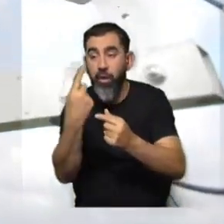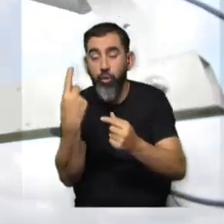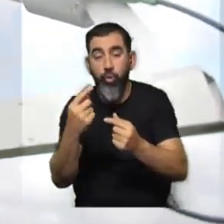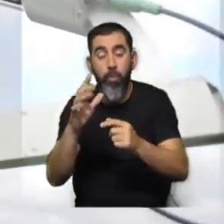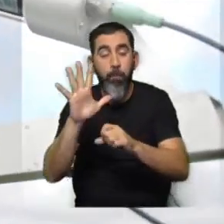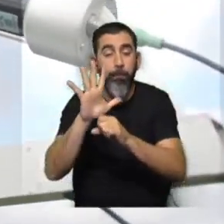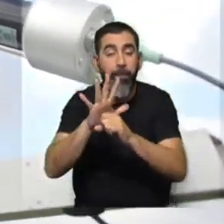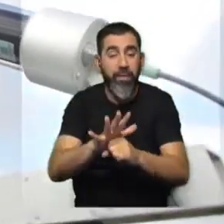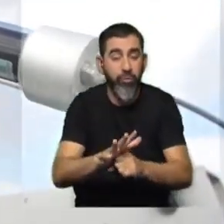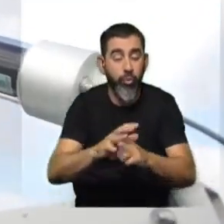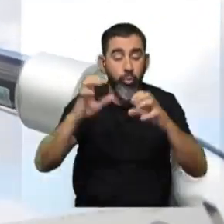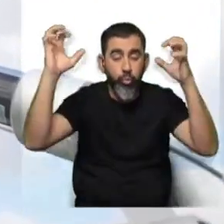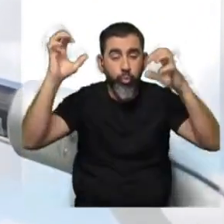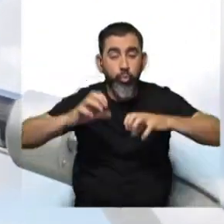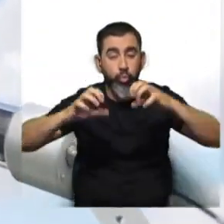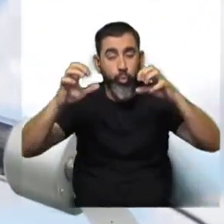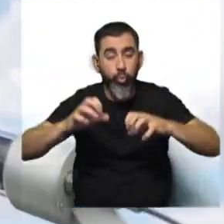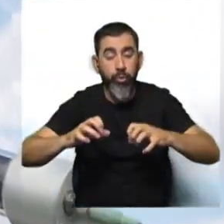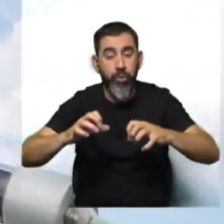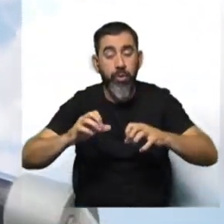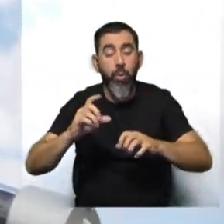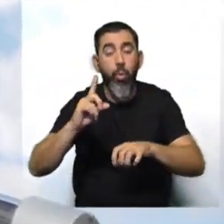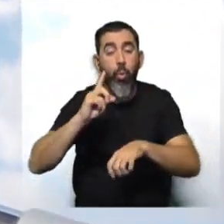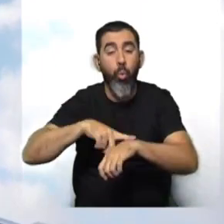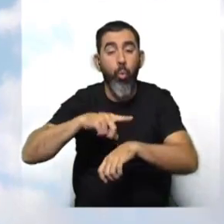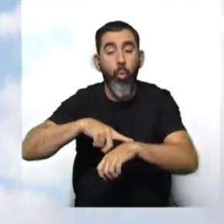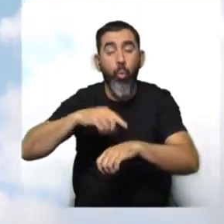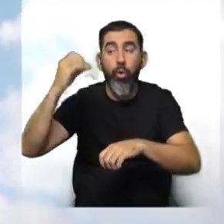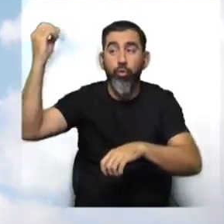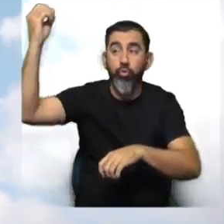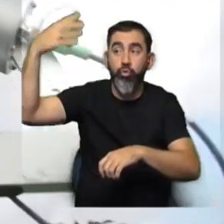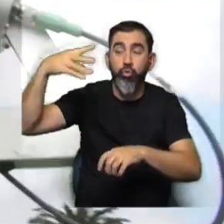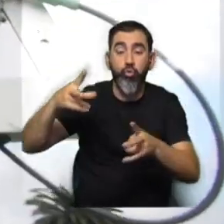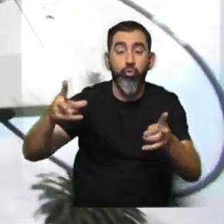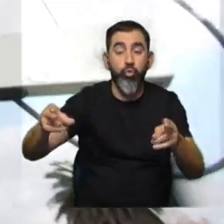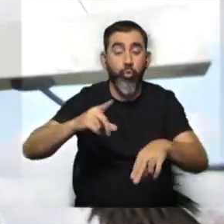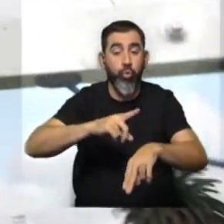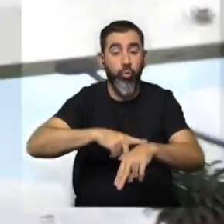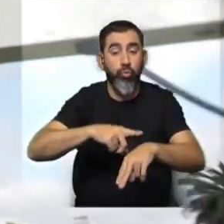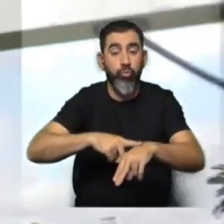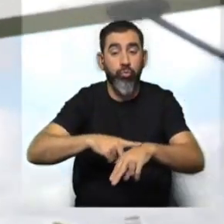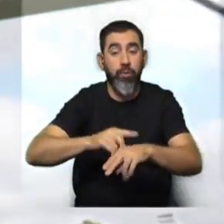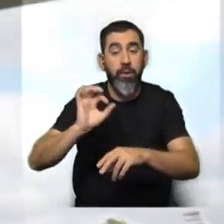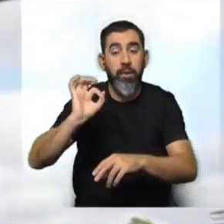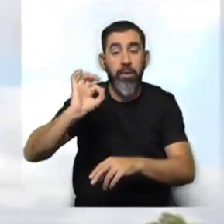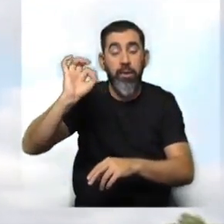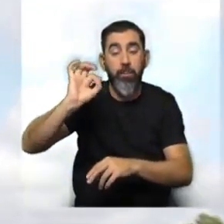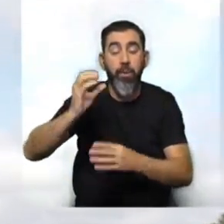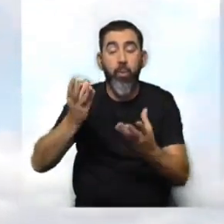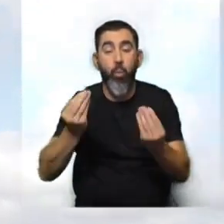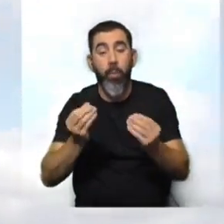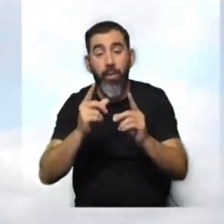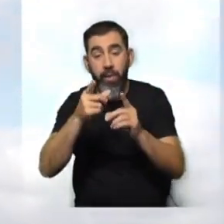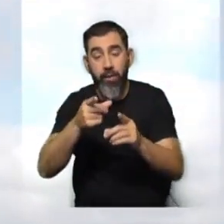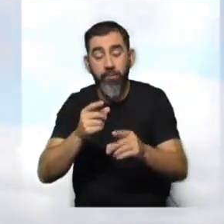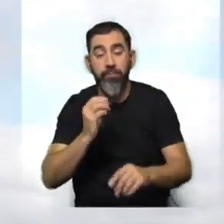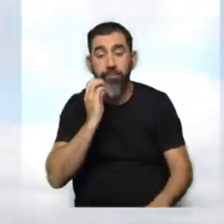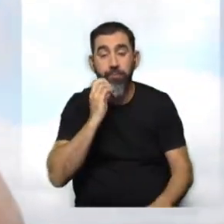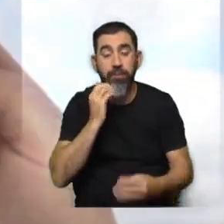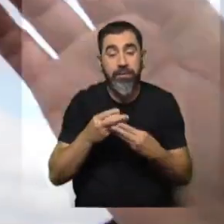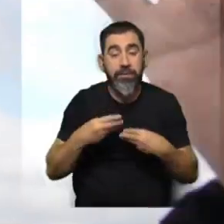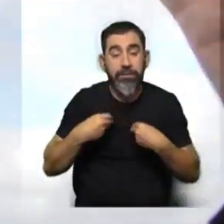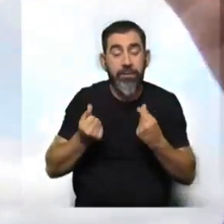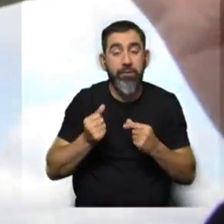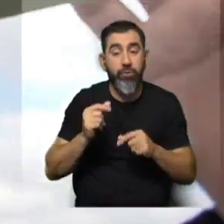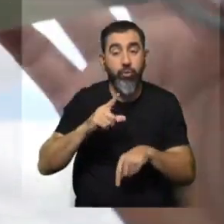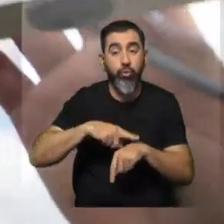atmosférica, precipitación y duración de horas de sol. Este es el termómetro, que mide temperatura y humedad. Este es el sensor de